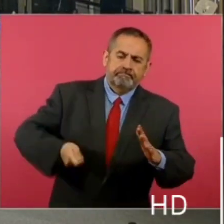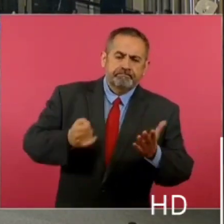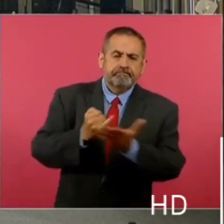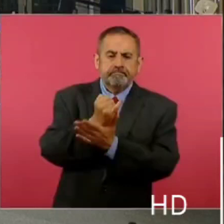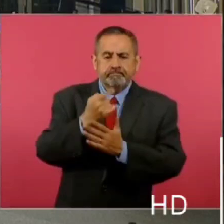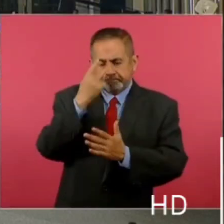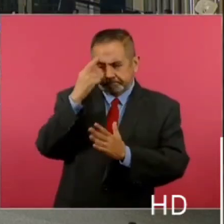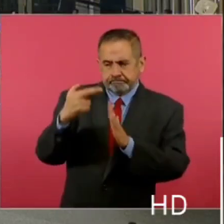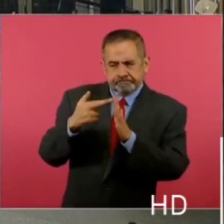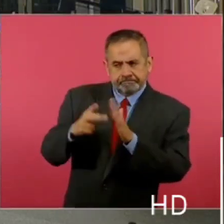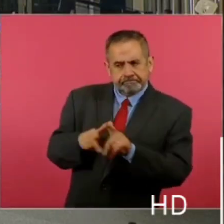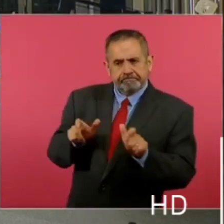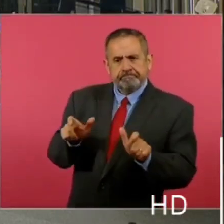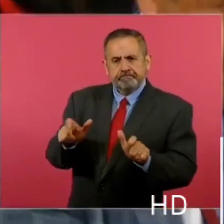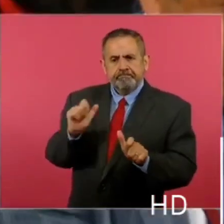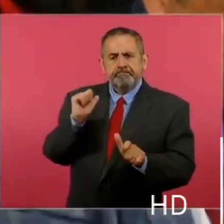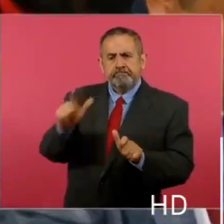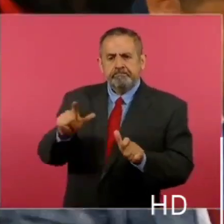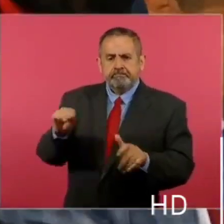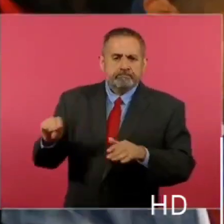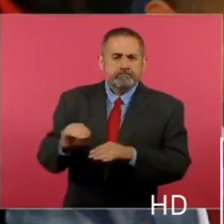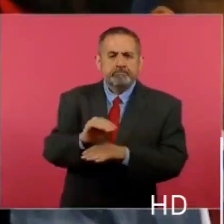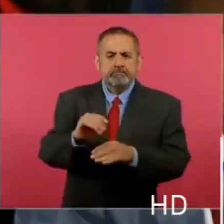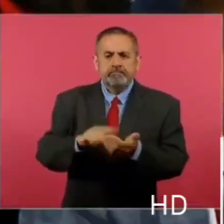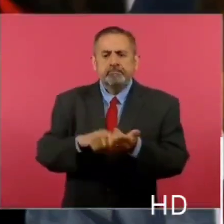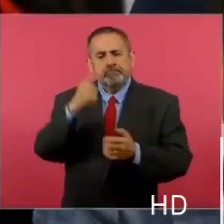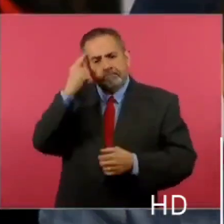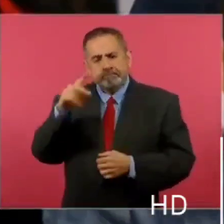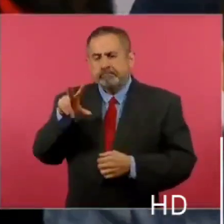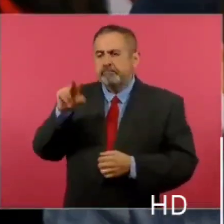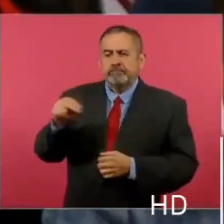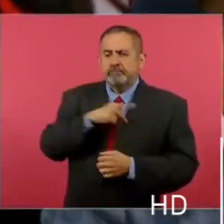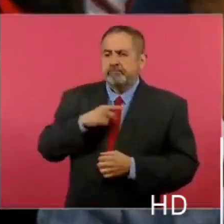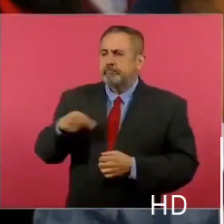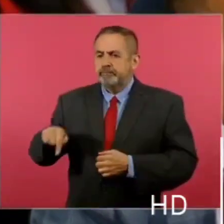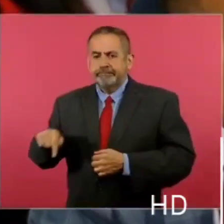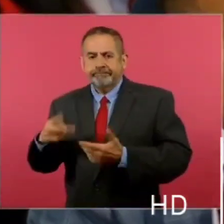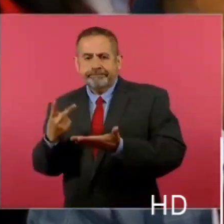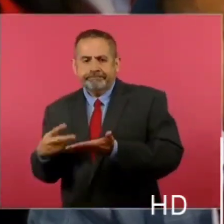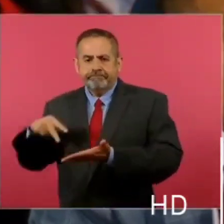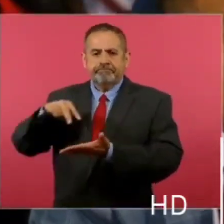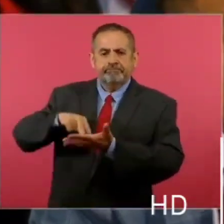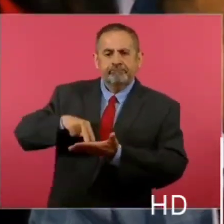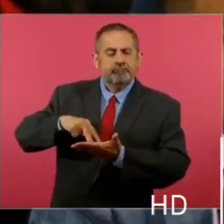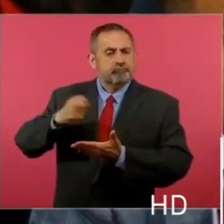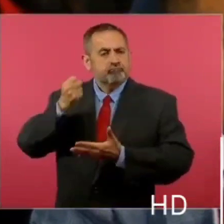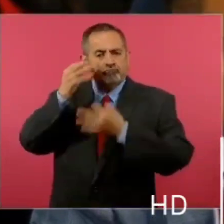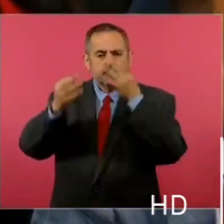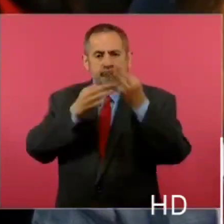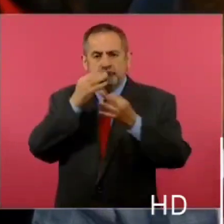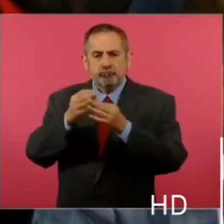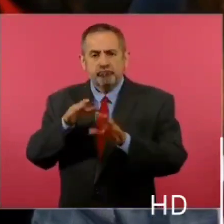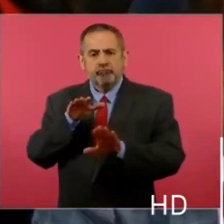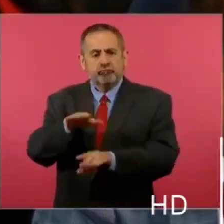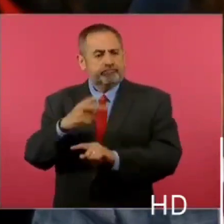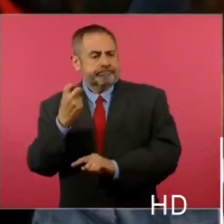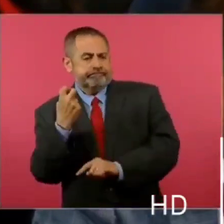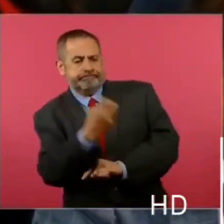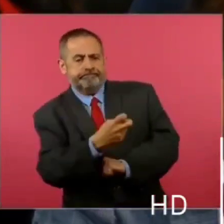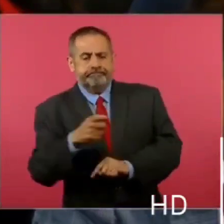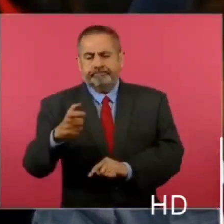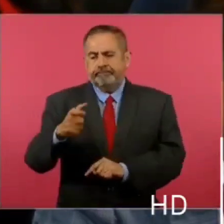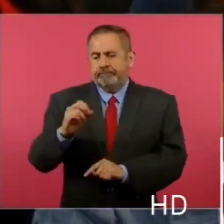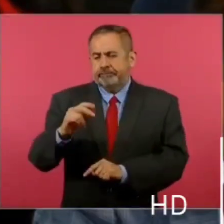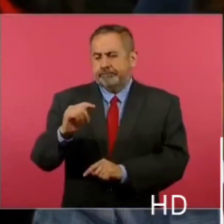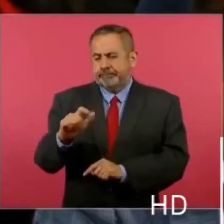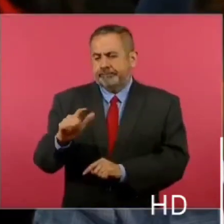imponer medidas cautelares y evitar pronunciamientos desde este espacio referentes a la senadora Xóchitl Gálvez